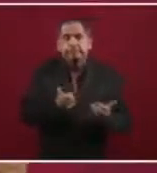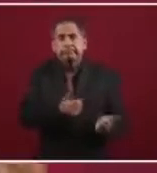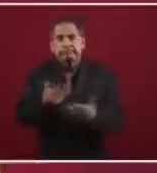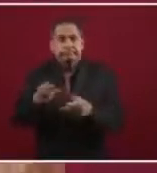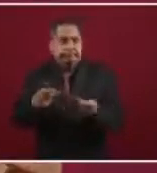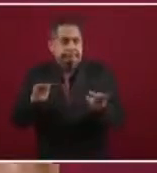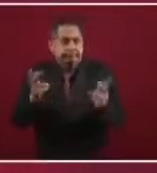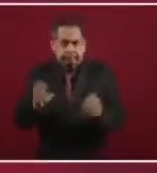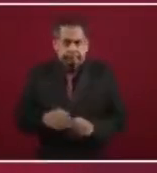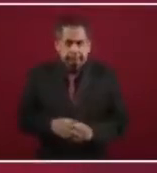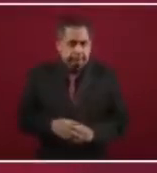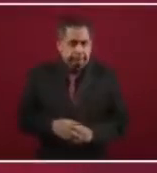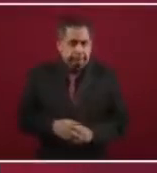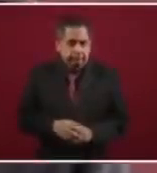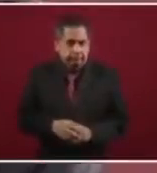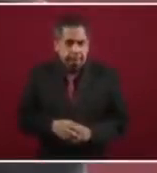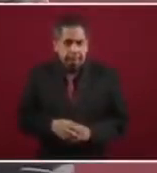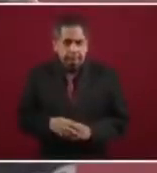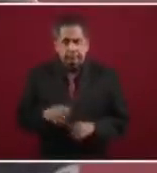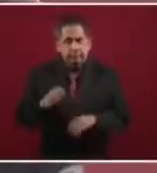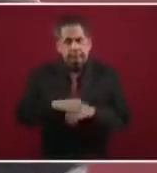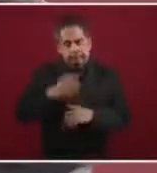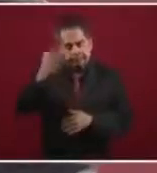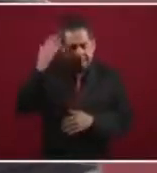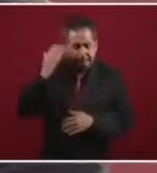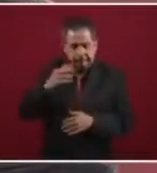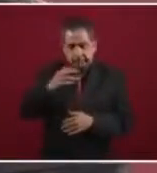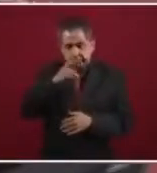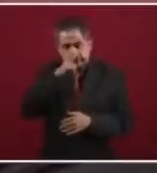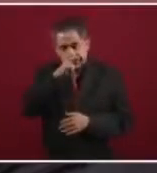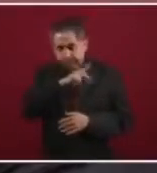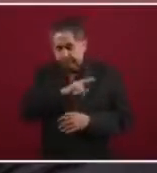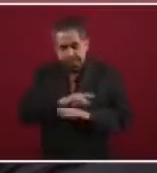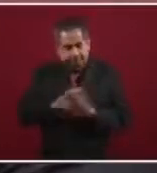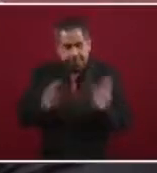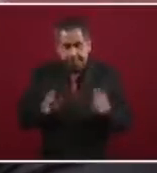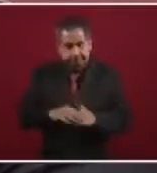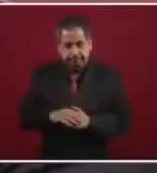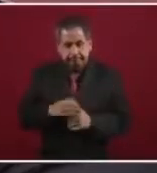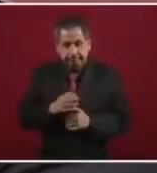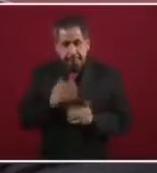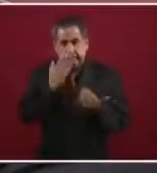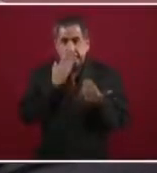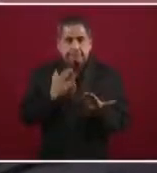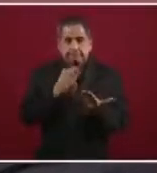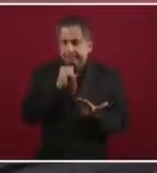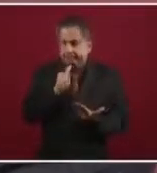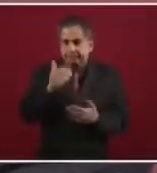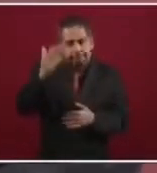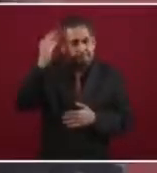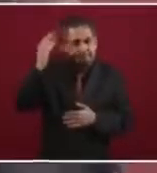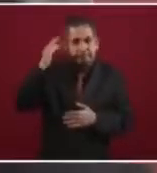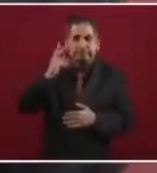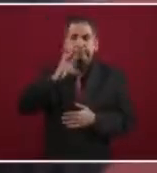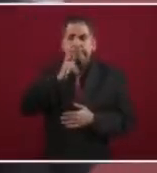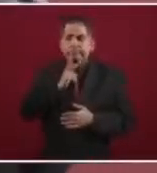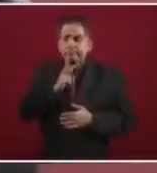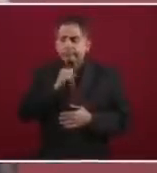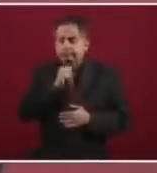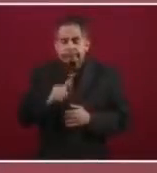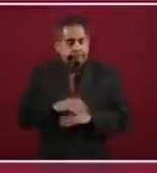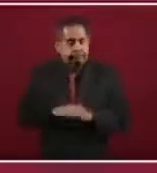porque nos dejaron una grave crisis de producción petrolera y él está